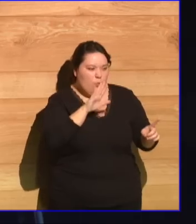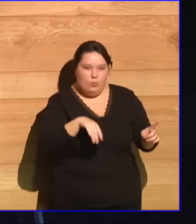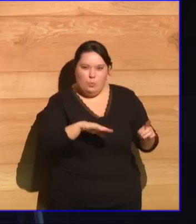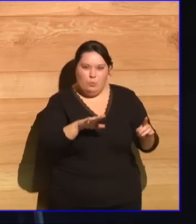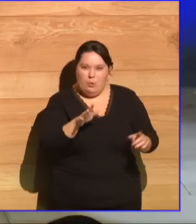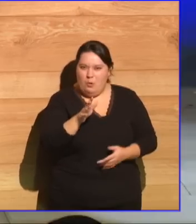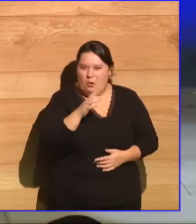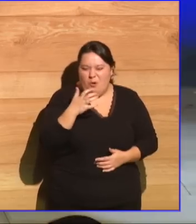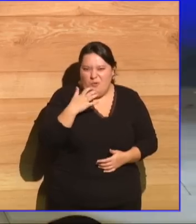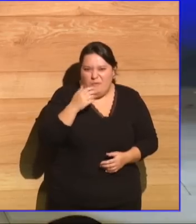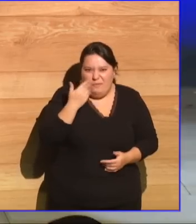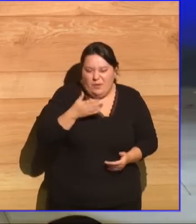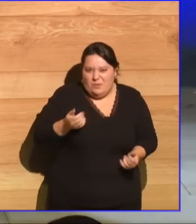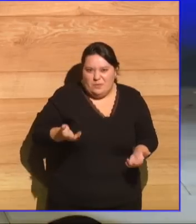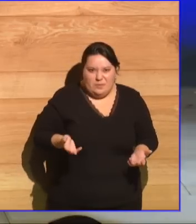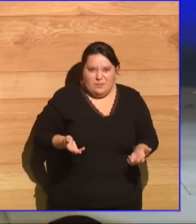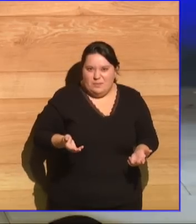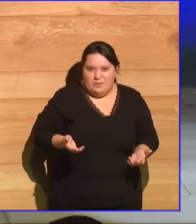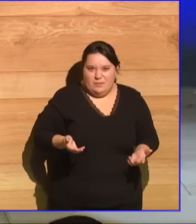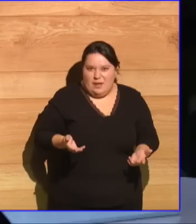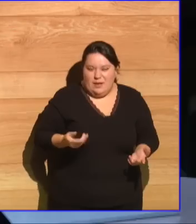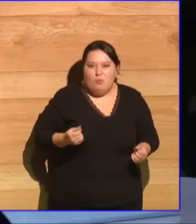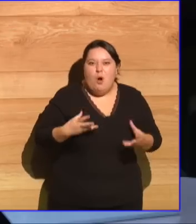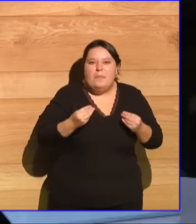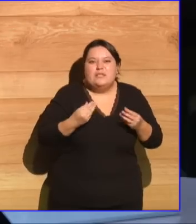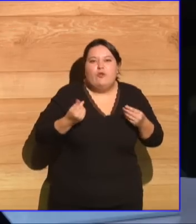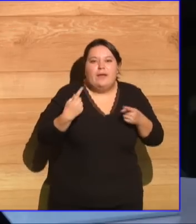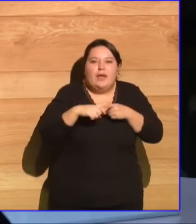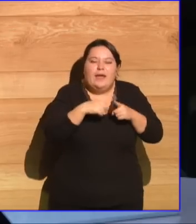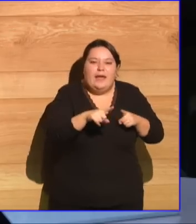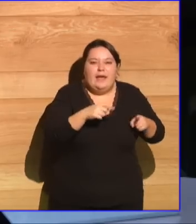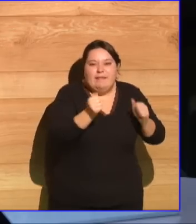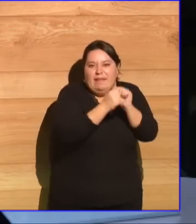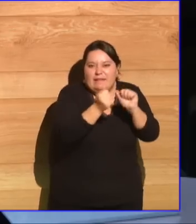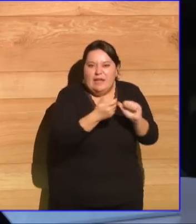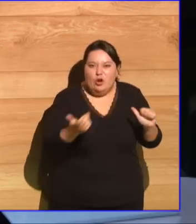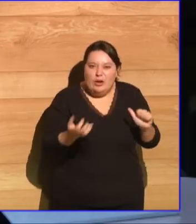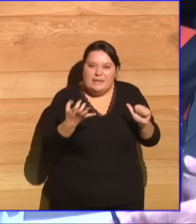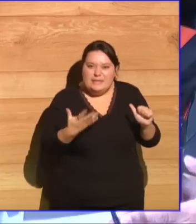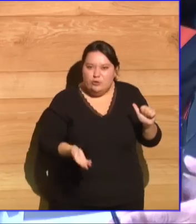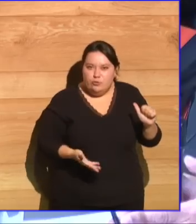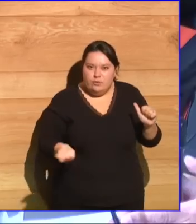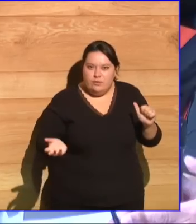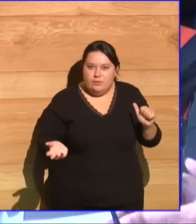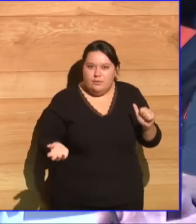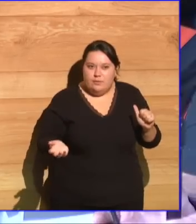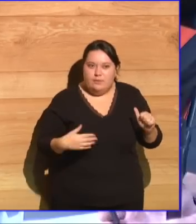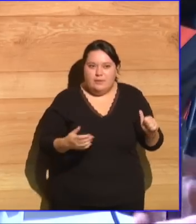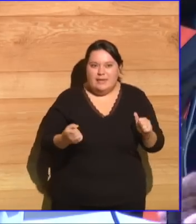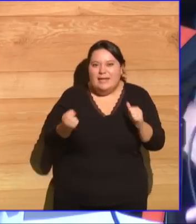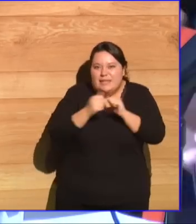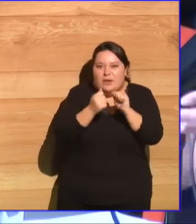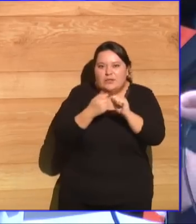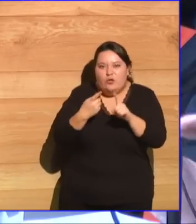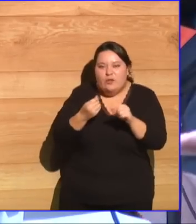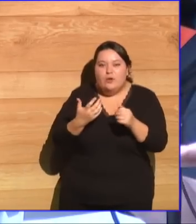qué? ¿Cuál? El amasijo de hierros. El amasijo de Pero hierros. si llevábamos una racha buenísima. Y la he estropeado Claro. yo. Claro, Por ¿qué es el ejemplo, amasijo de hierro? El amasijo de